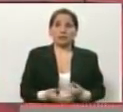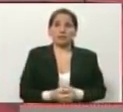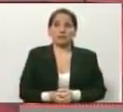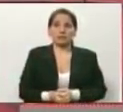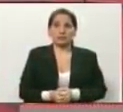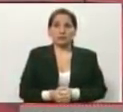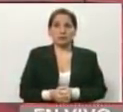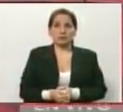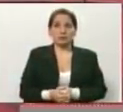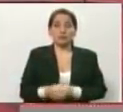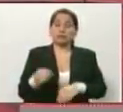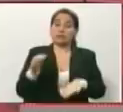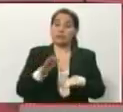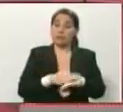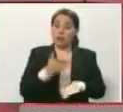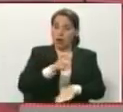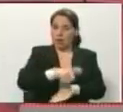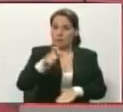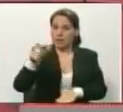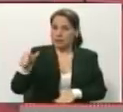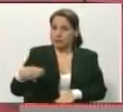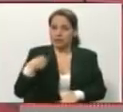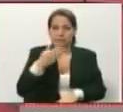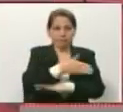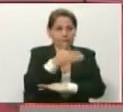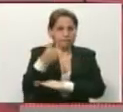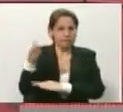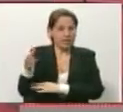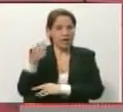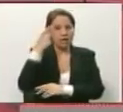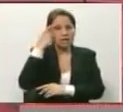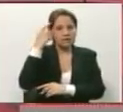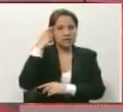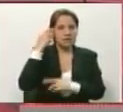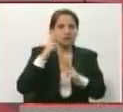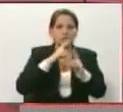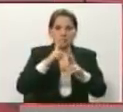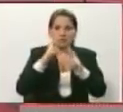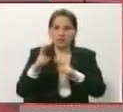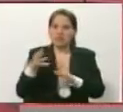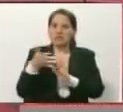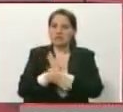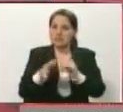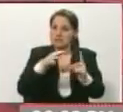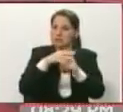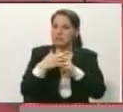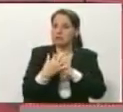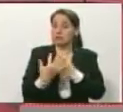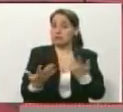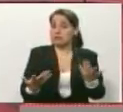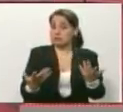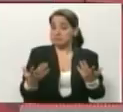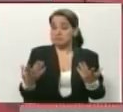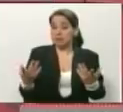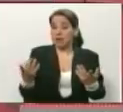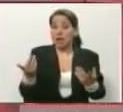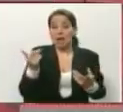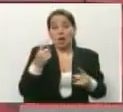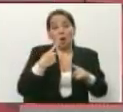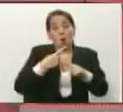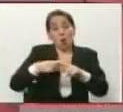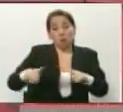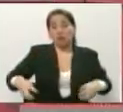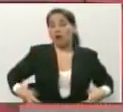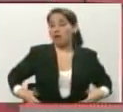con el vivir, porque el que ha vivido sabe cómo responder y sabe cómo crear situaciones. El que su papi y su mami le han dado todo,